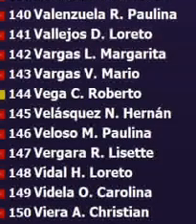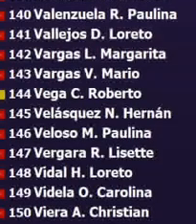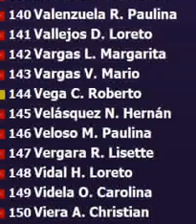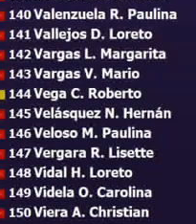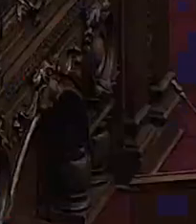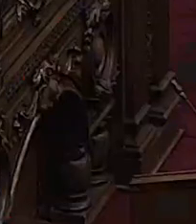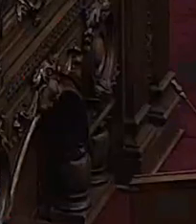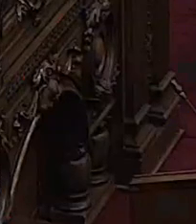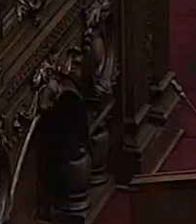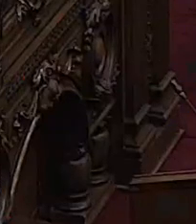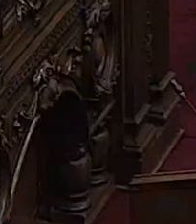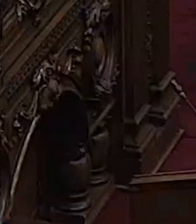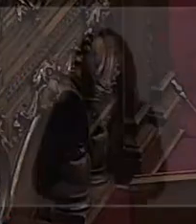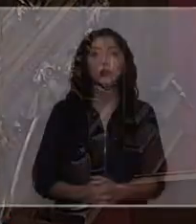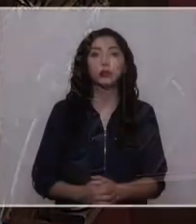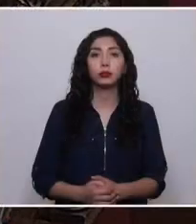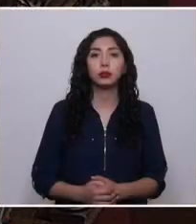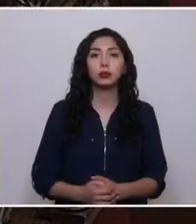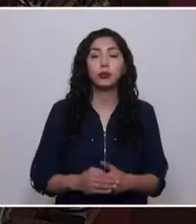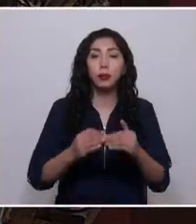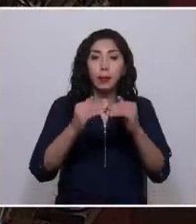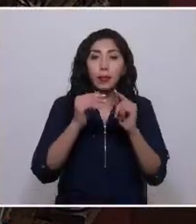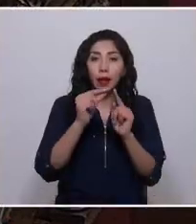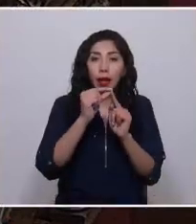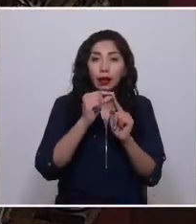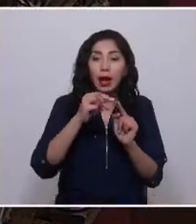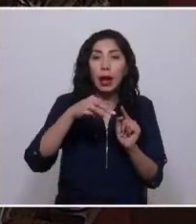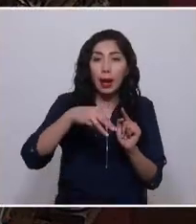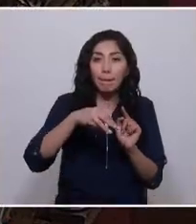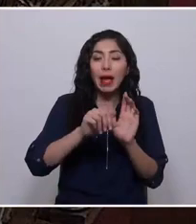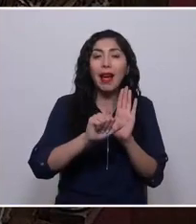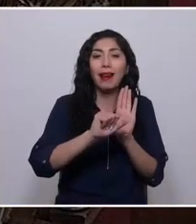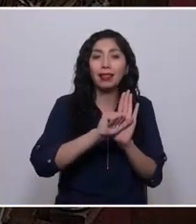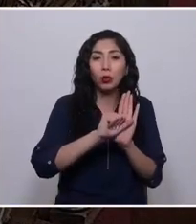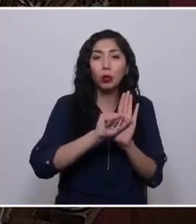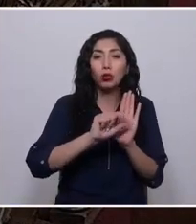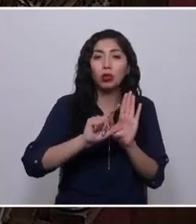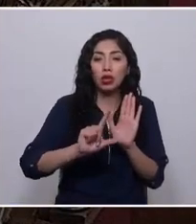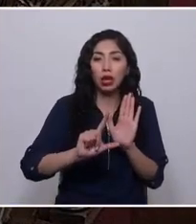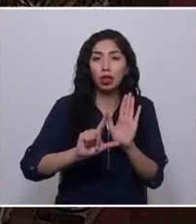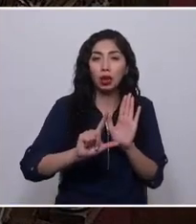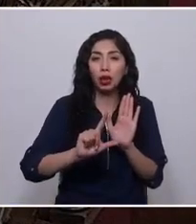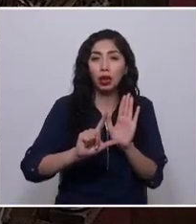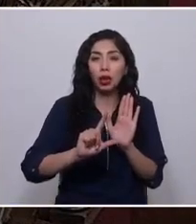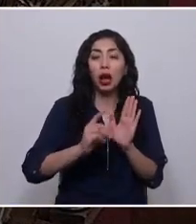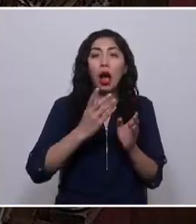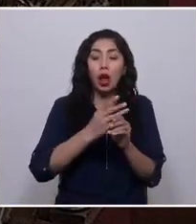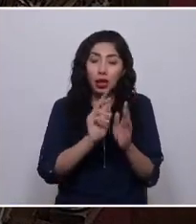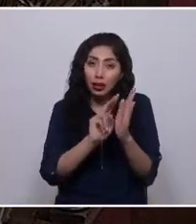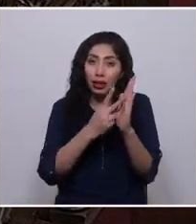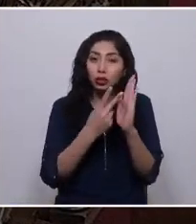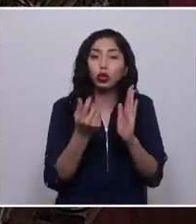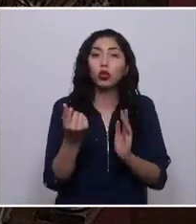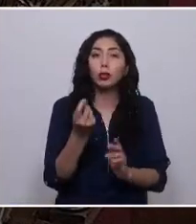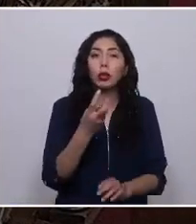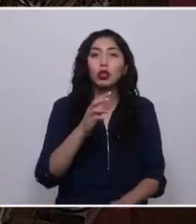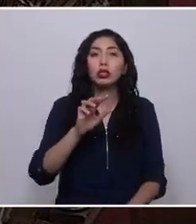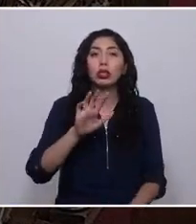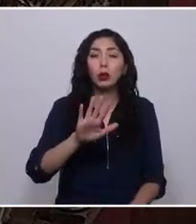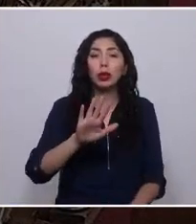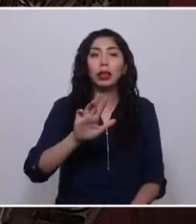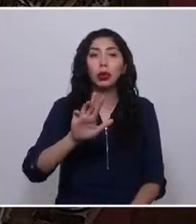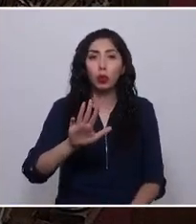Enseguida pasamos a la letra M del artículo 7. Figura la indicación número 59, que